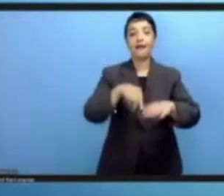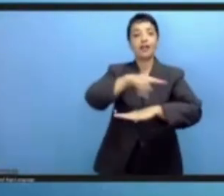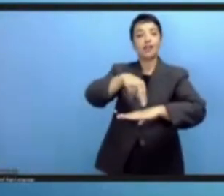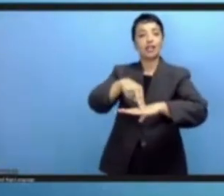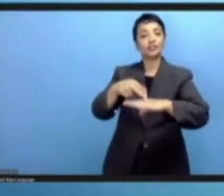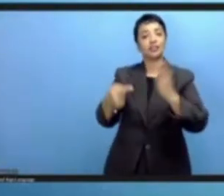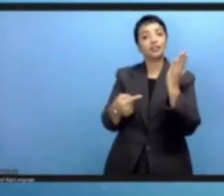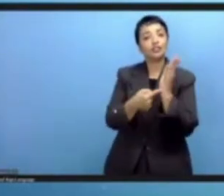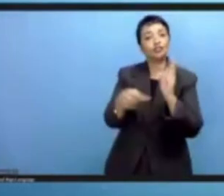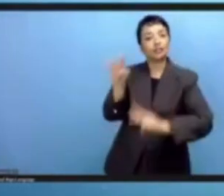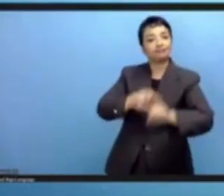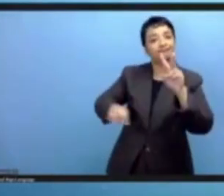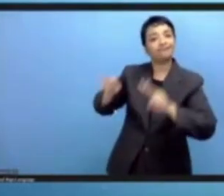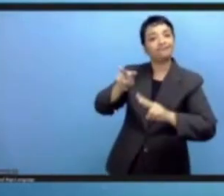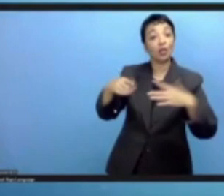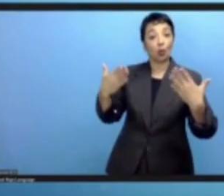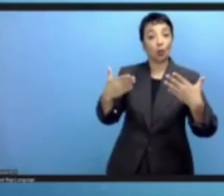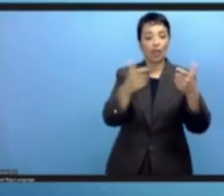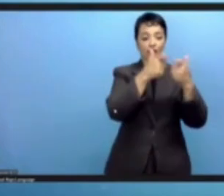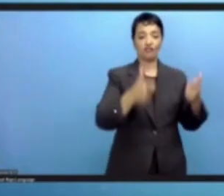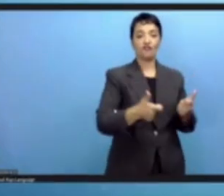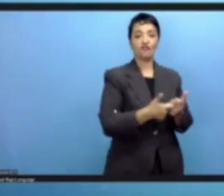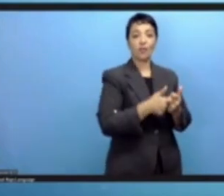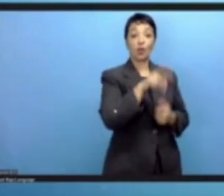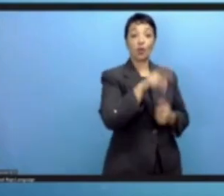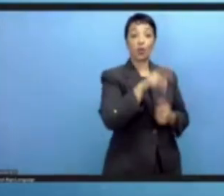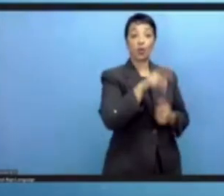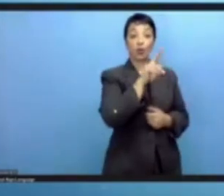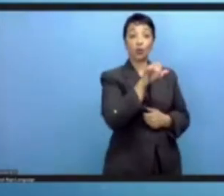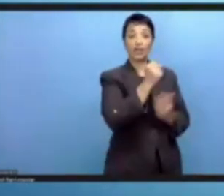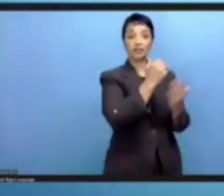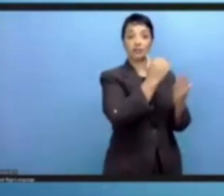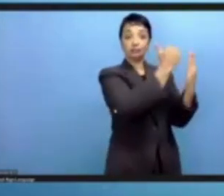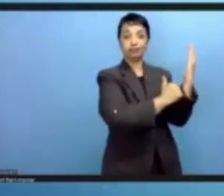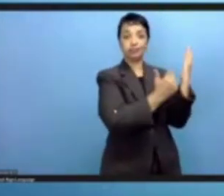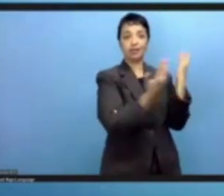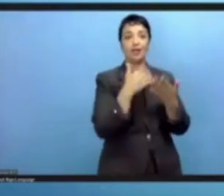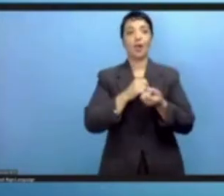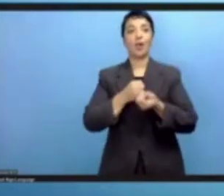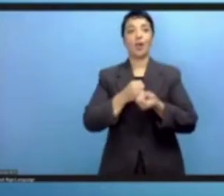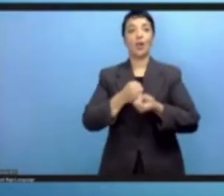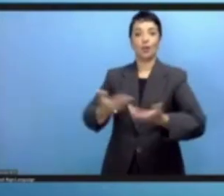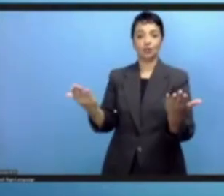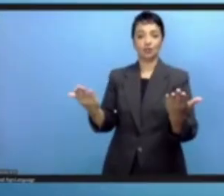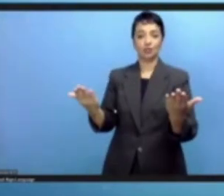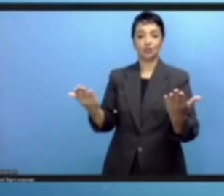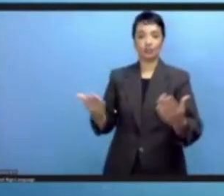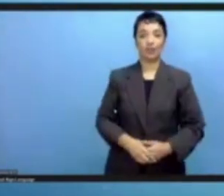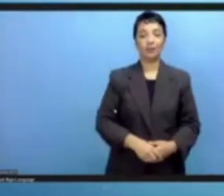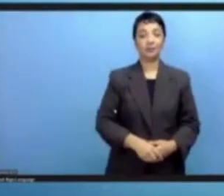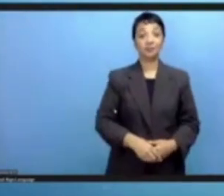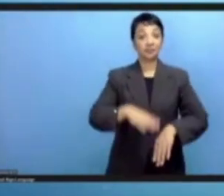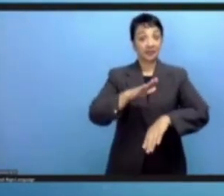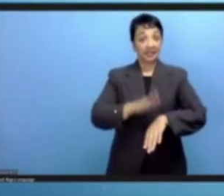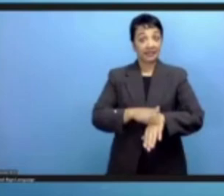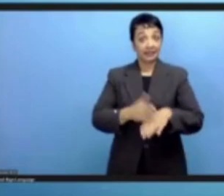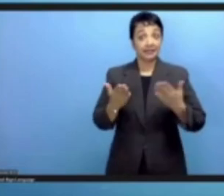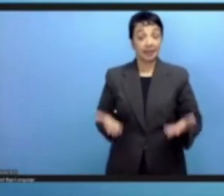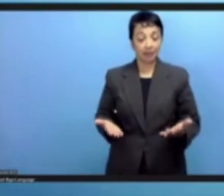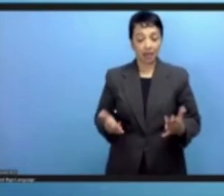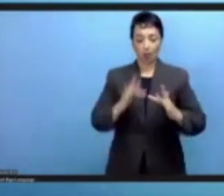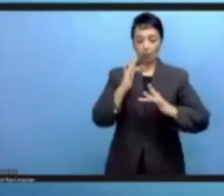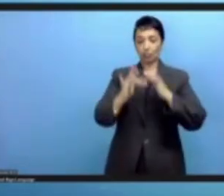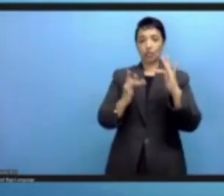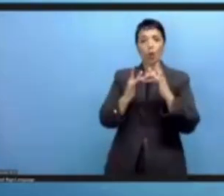sobre la evaluación digital nacional utilizando el marco y los indicadores de la UNESCO vivimos en